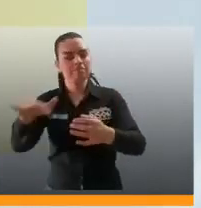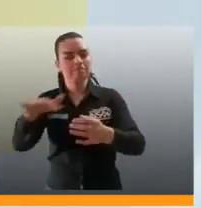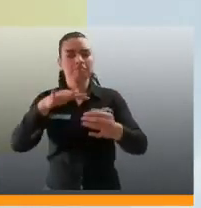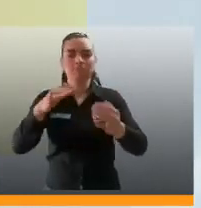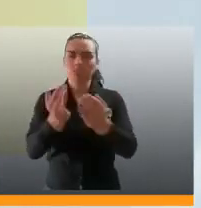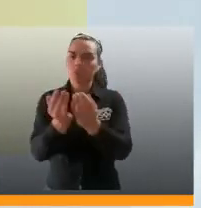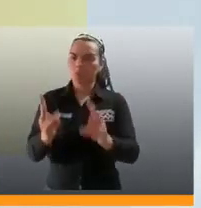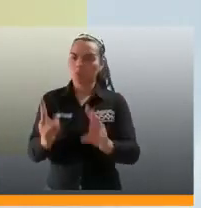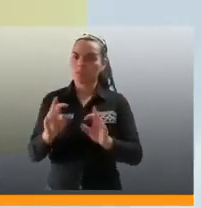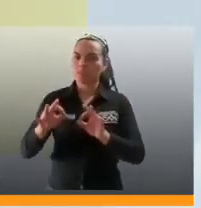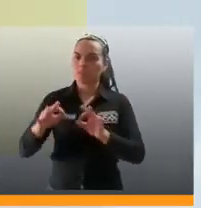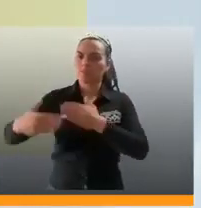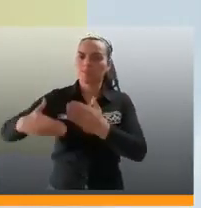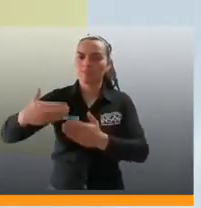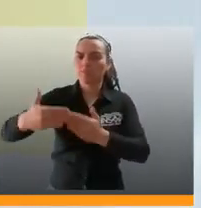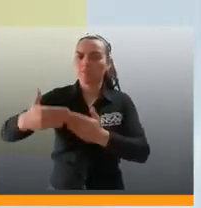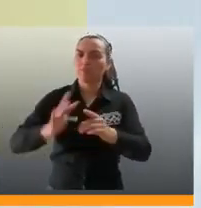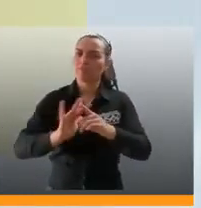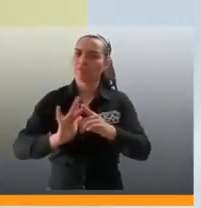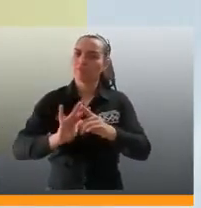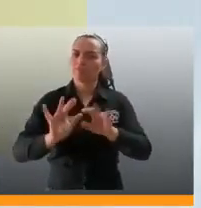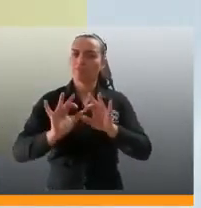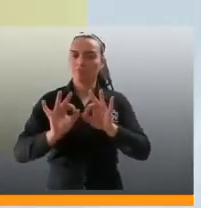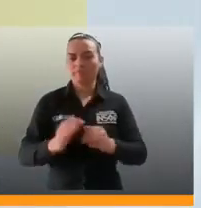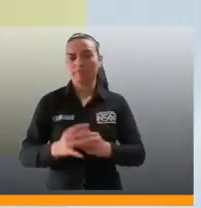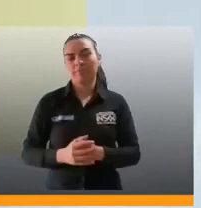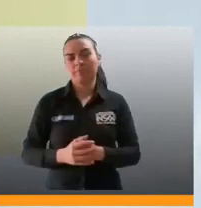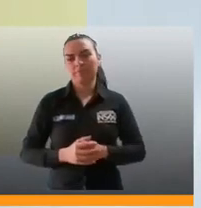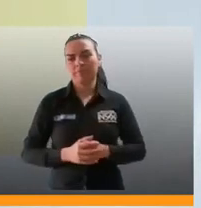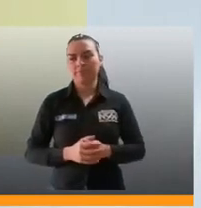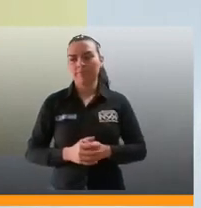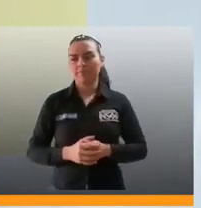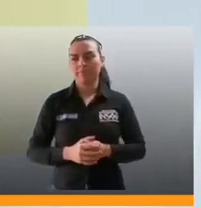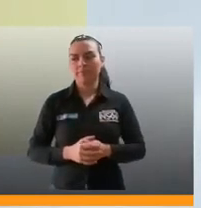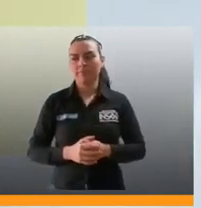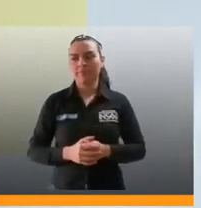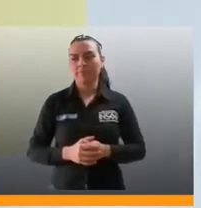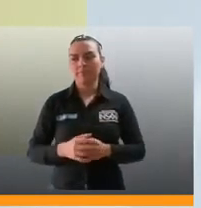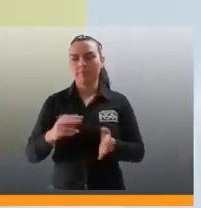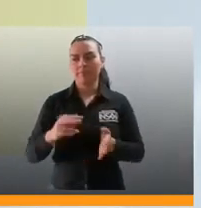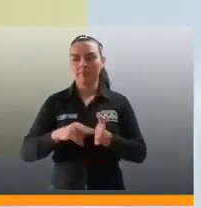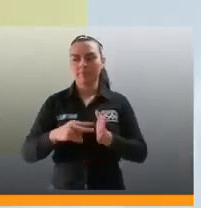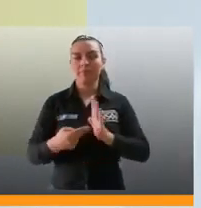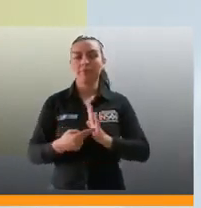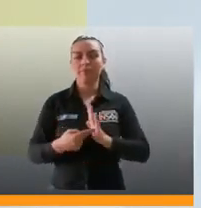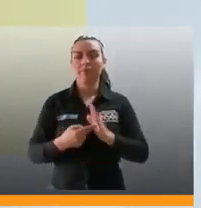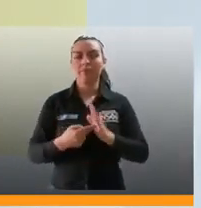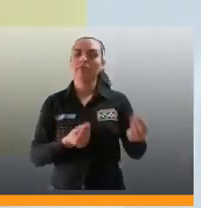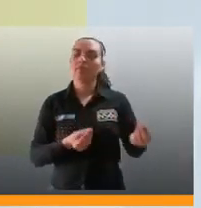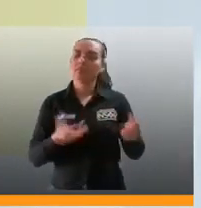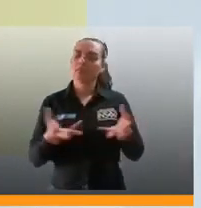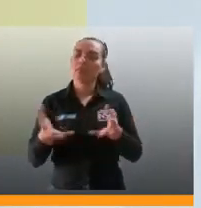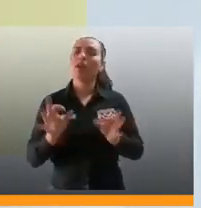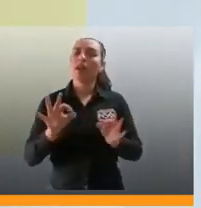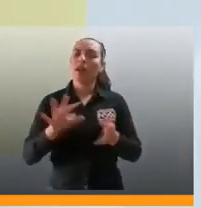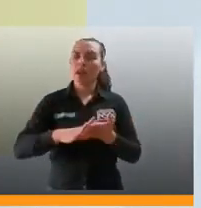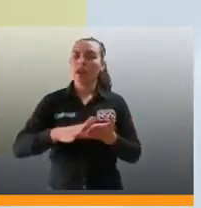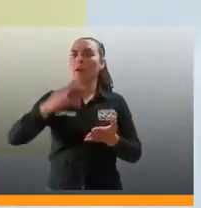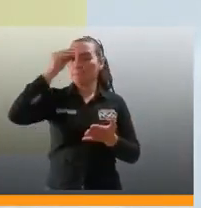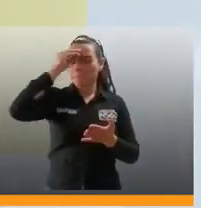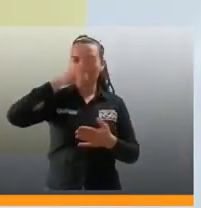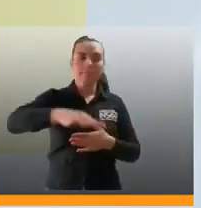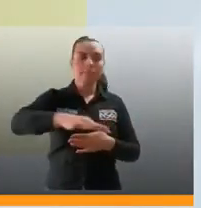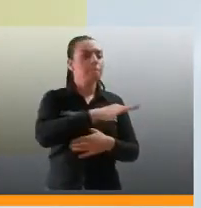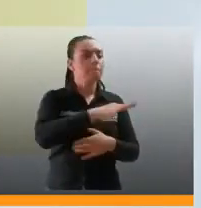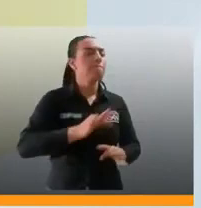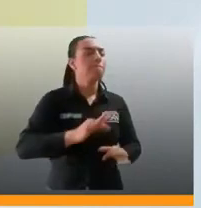evaluando ese proceso de qué tanto están contribuyendo al aprendizaje de ellos.